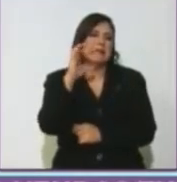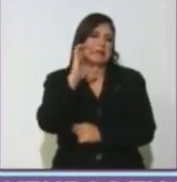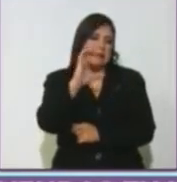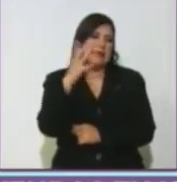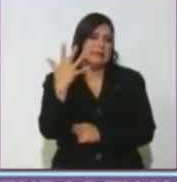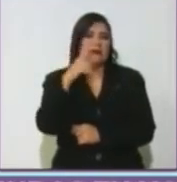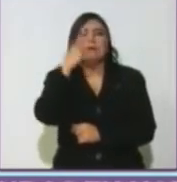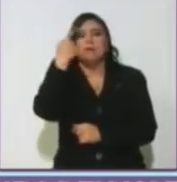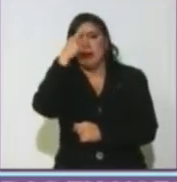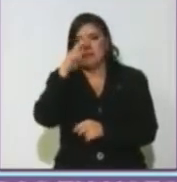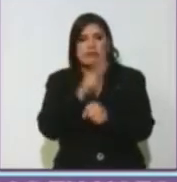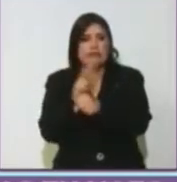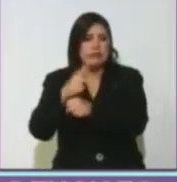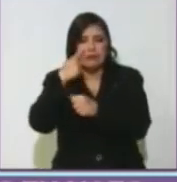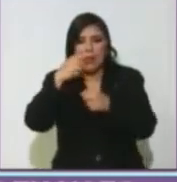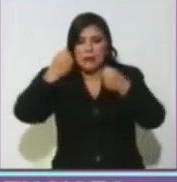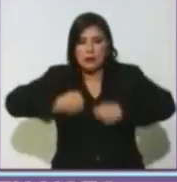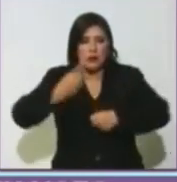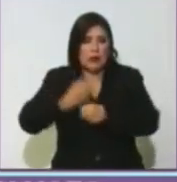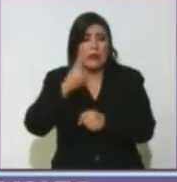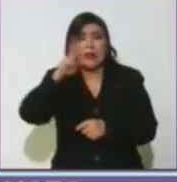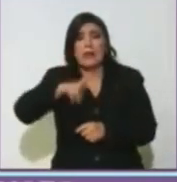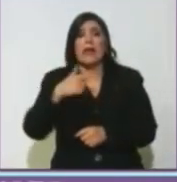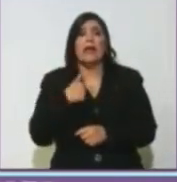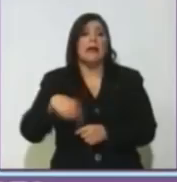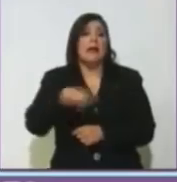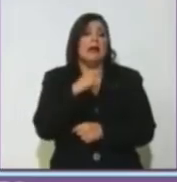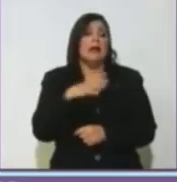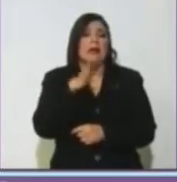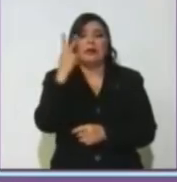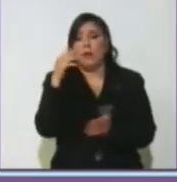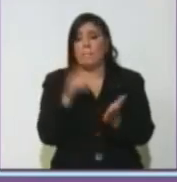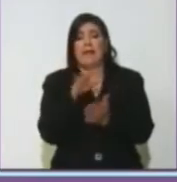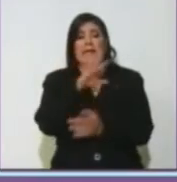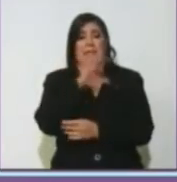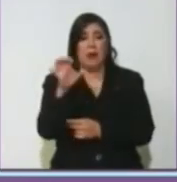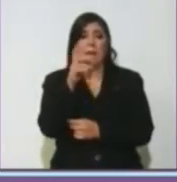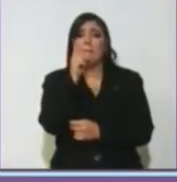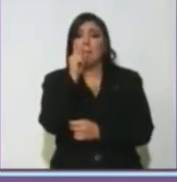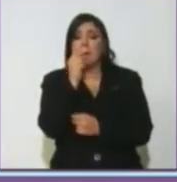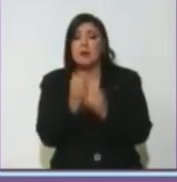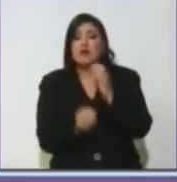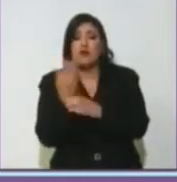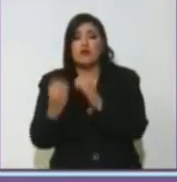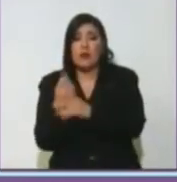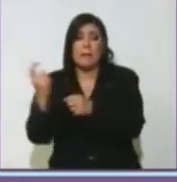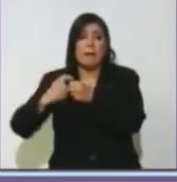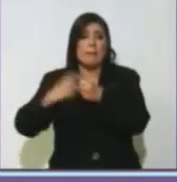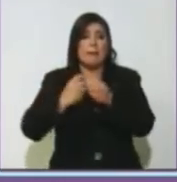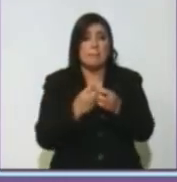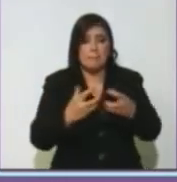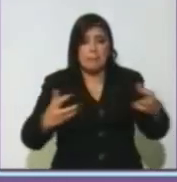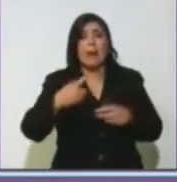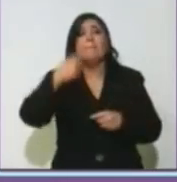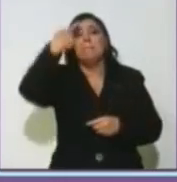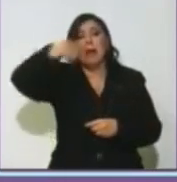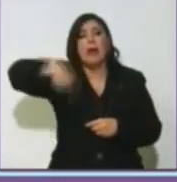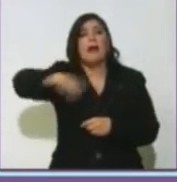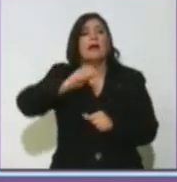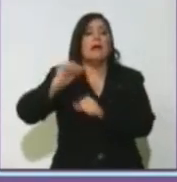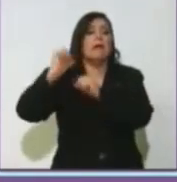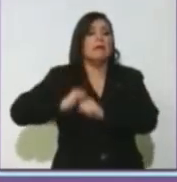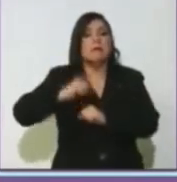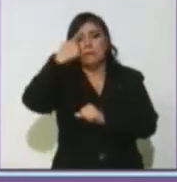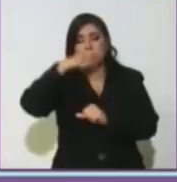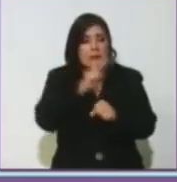pero también muy importante vamos por 2500 policías nuevos policías para que se encarguen de ser los policías